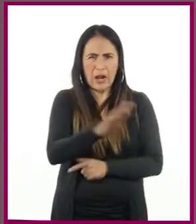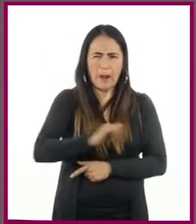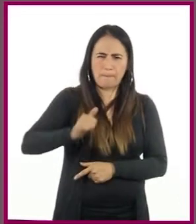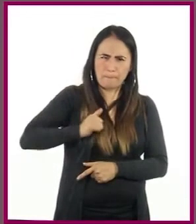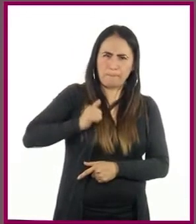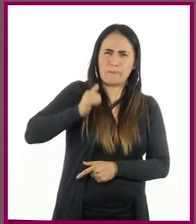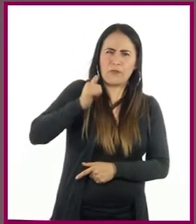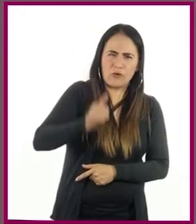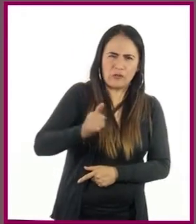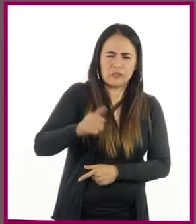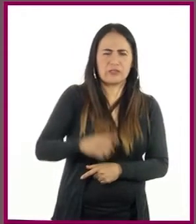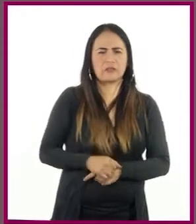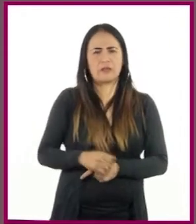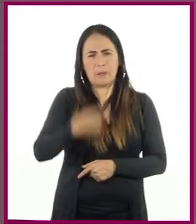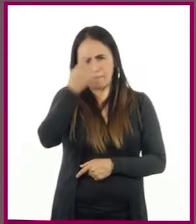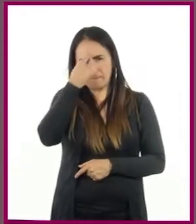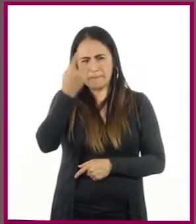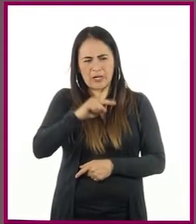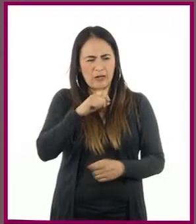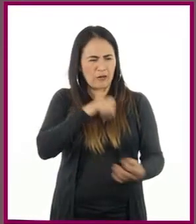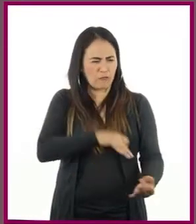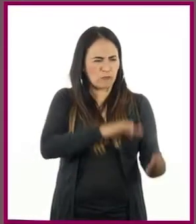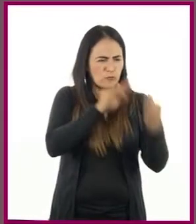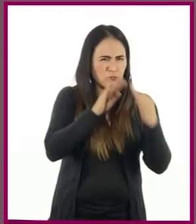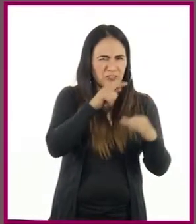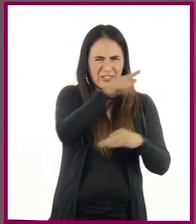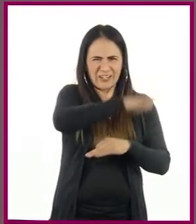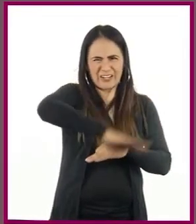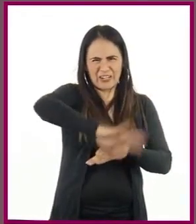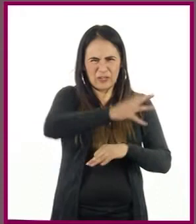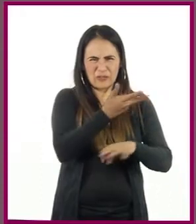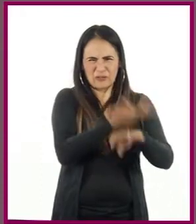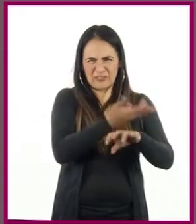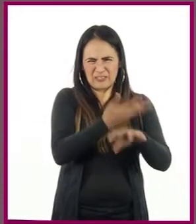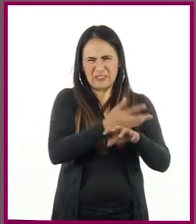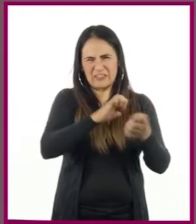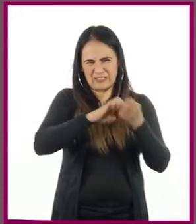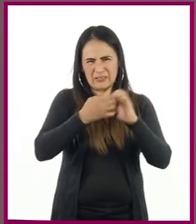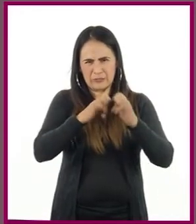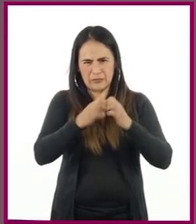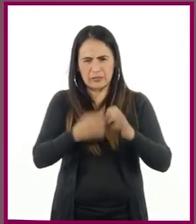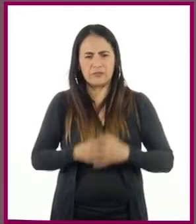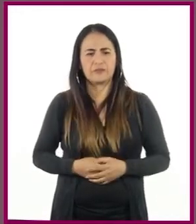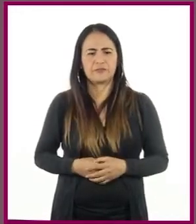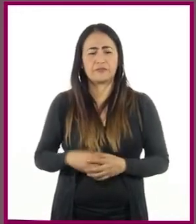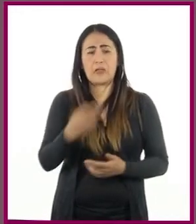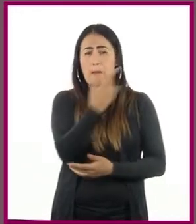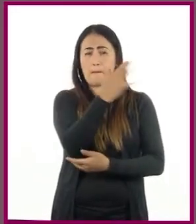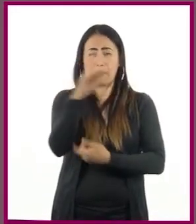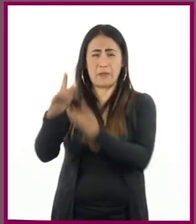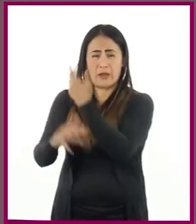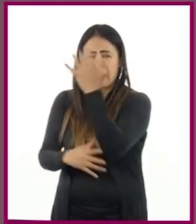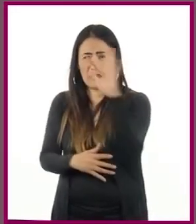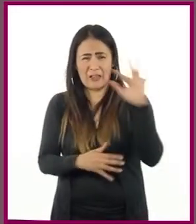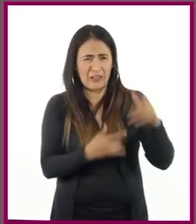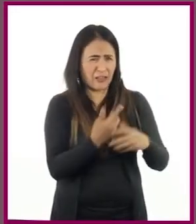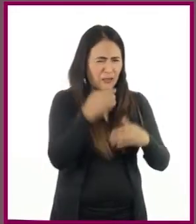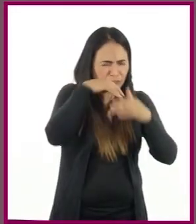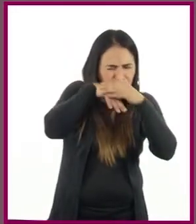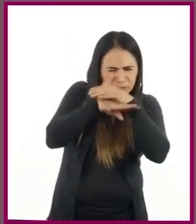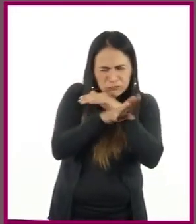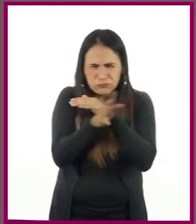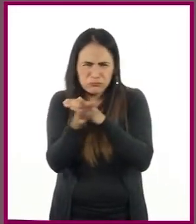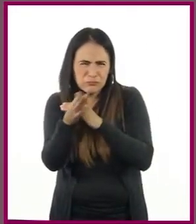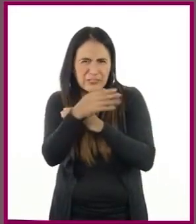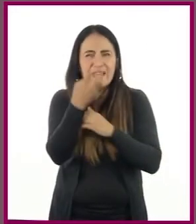país para emboscar a las tropas enemigas. Las espesas selvas de Vietnam se volvieron un